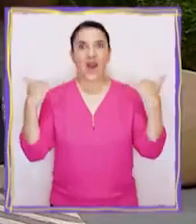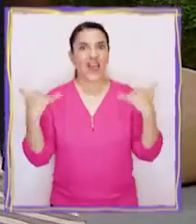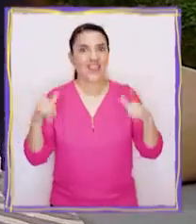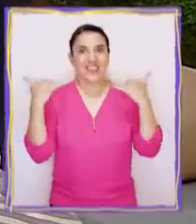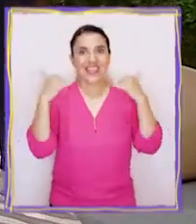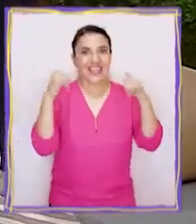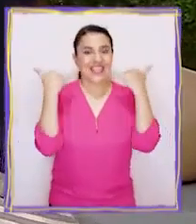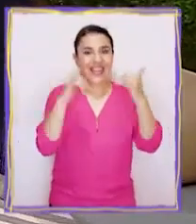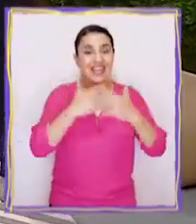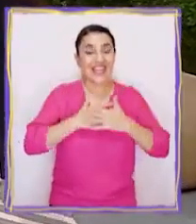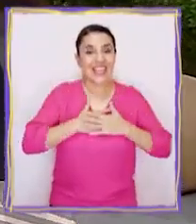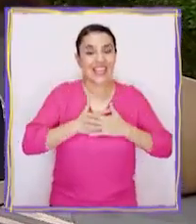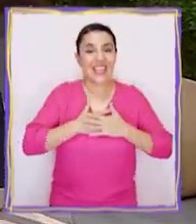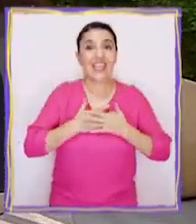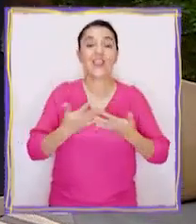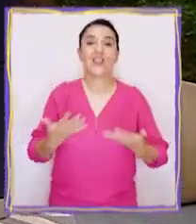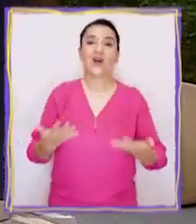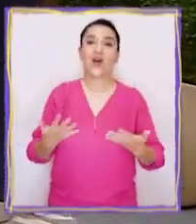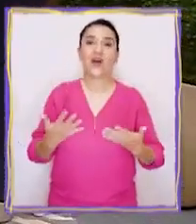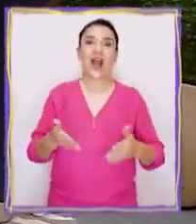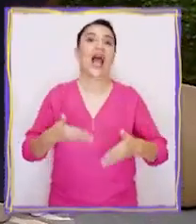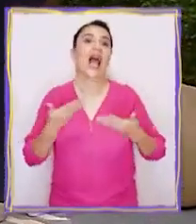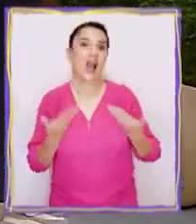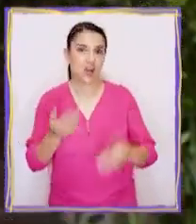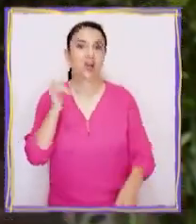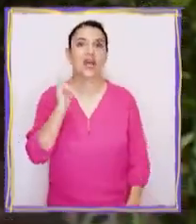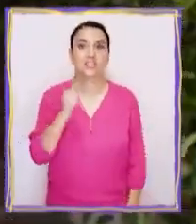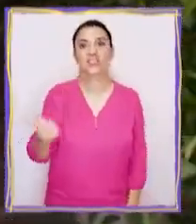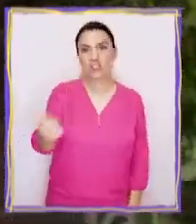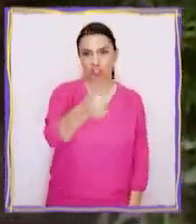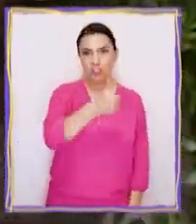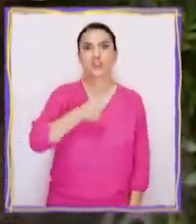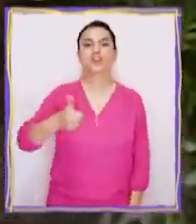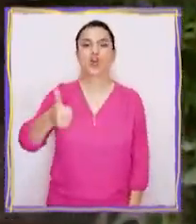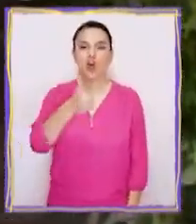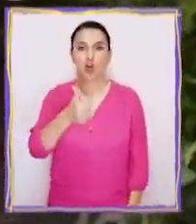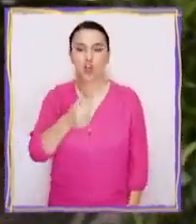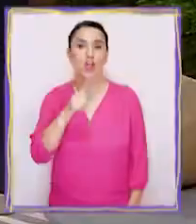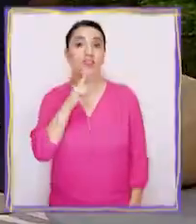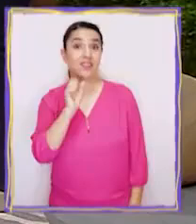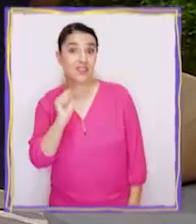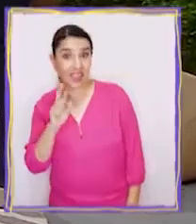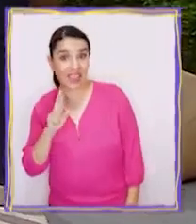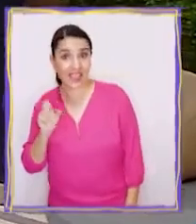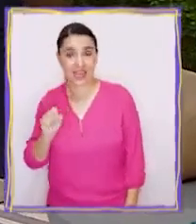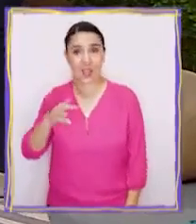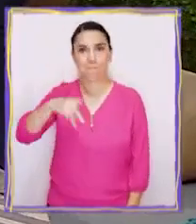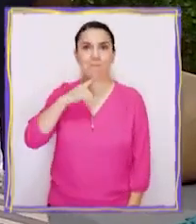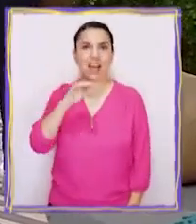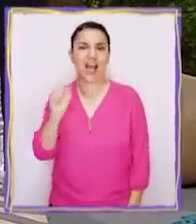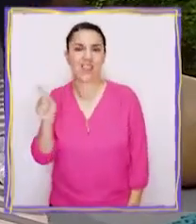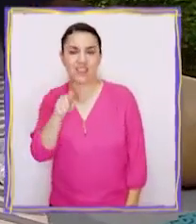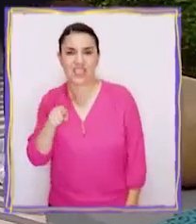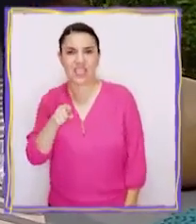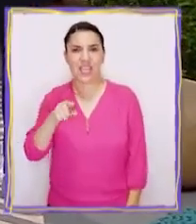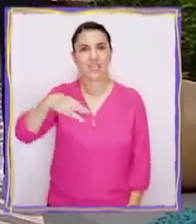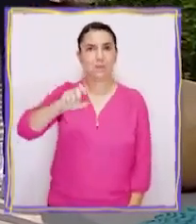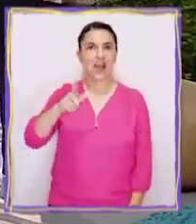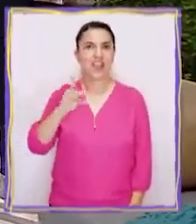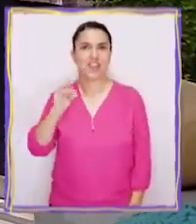¡Wow! ¡Qué entretenido! ¡Ay, ahora sí que estamos todos! Tere, Matías y Magdalena del